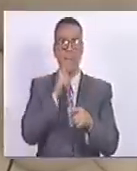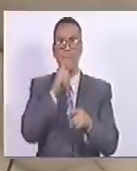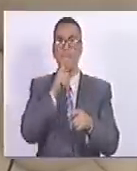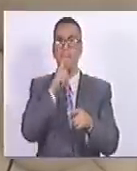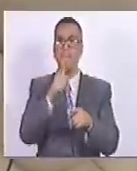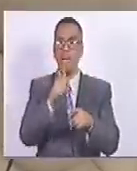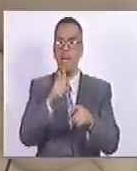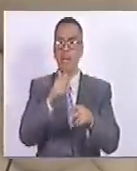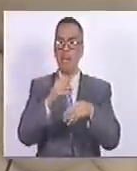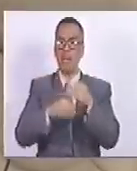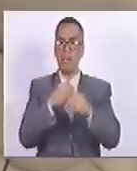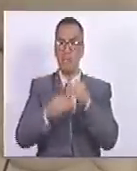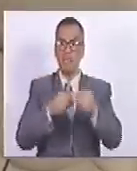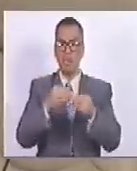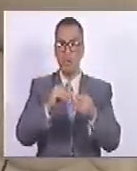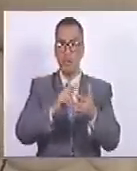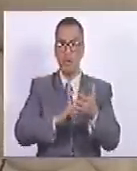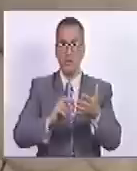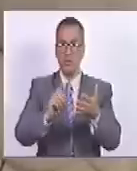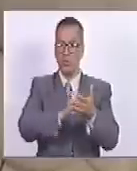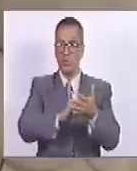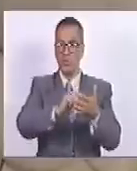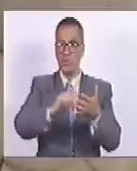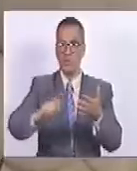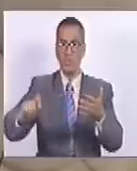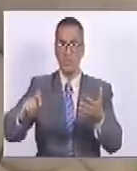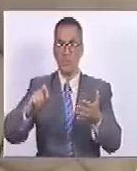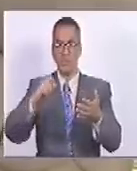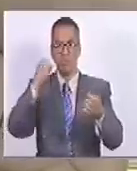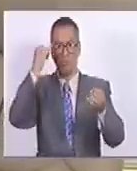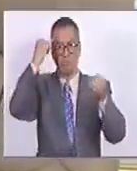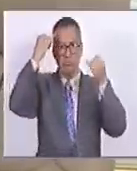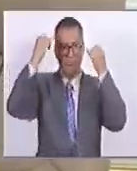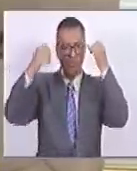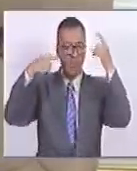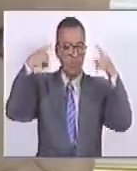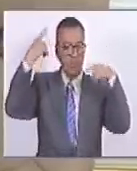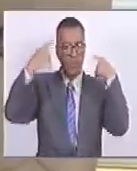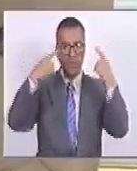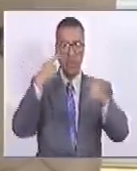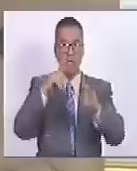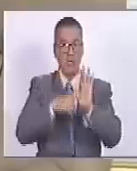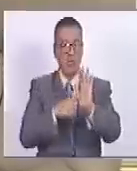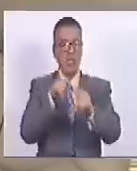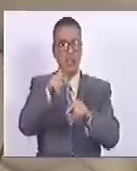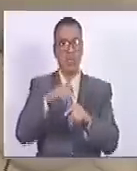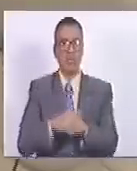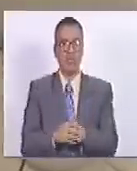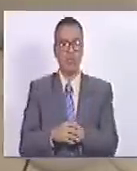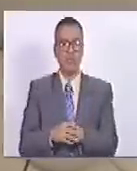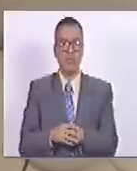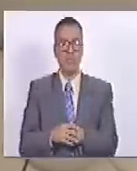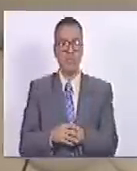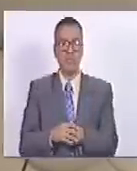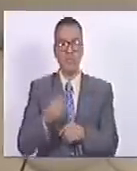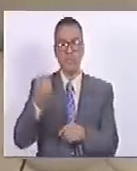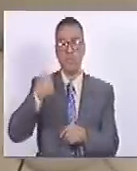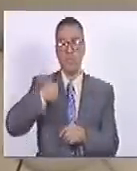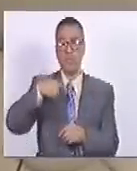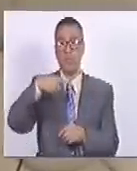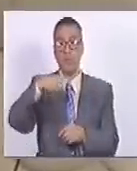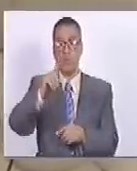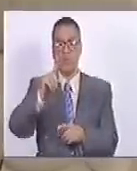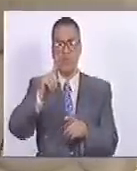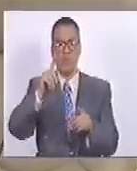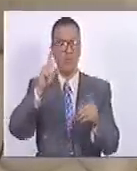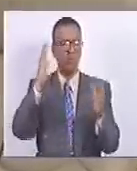redactado que está, por lo delirante de sus postulados, porque tienen